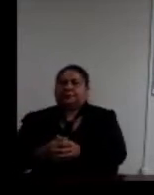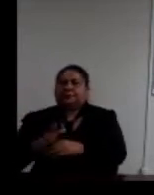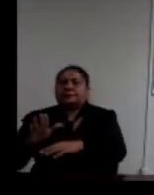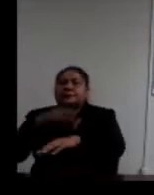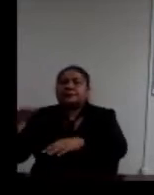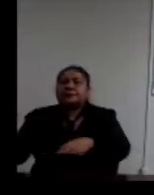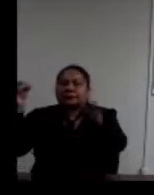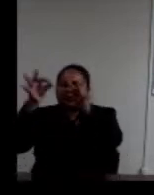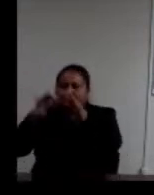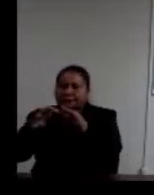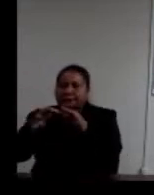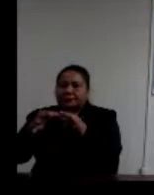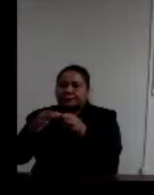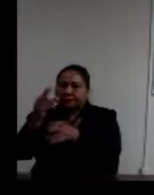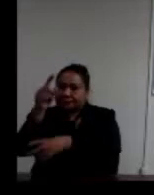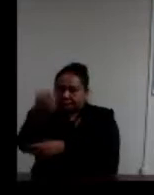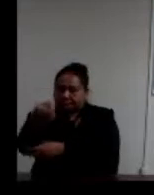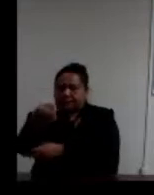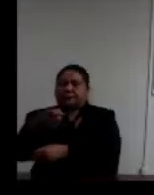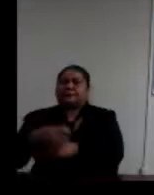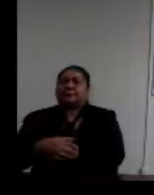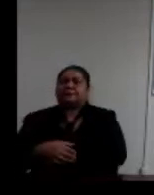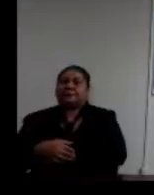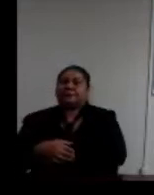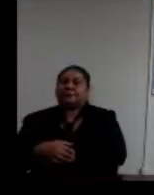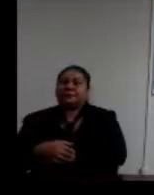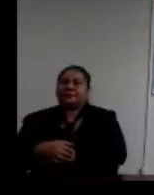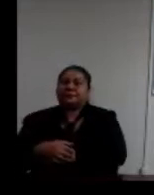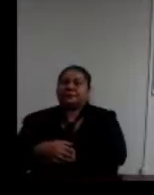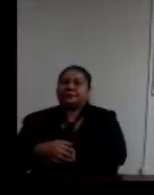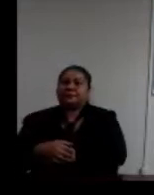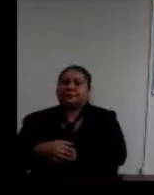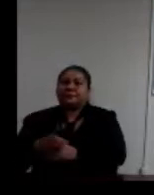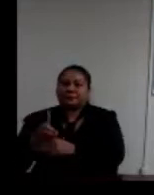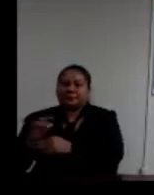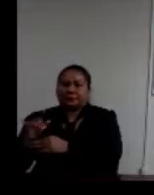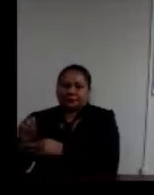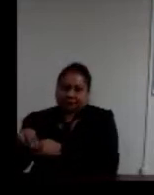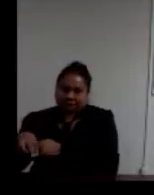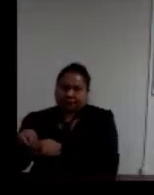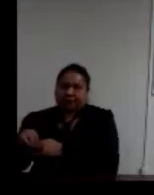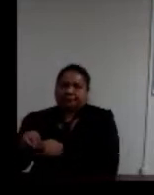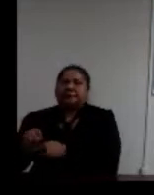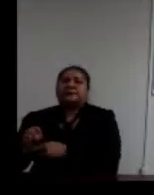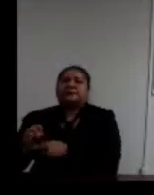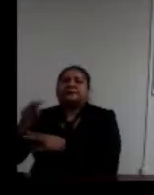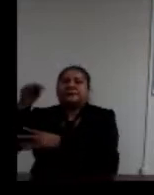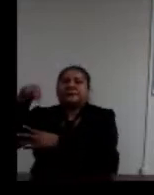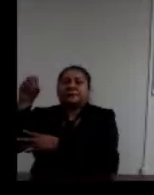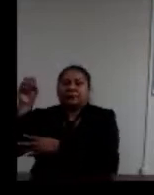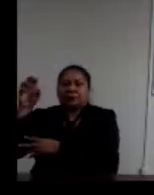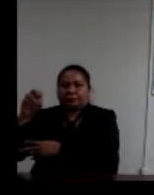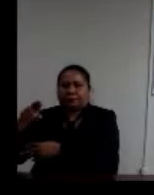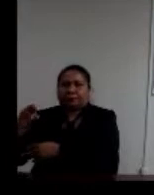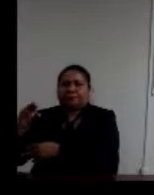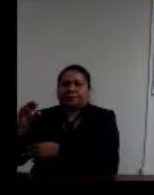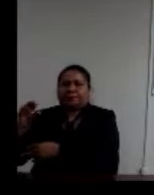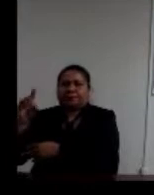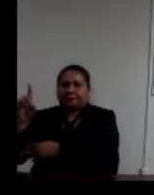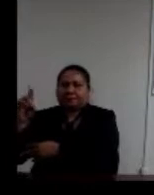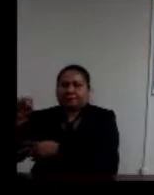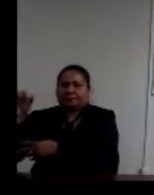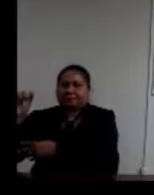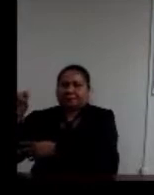es importante hacer énfasis a estos dos neurotransmisores, dopamina y noradrenalina? Porque eso